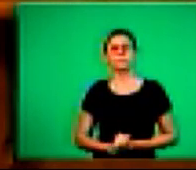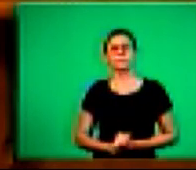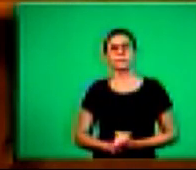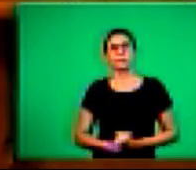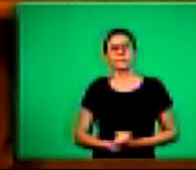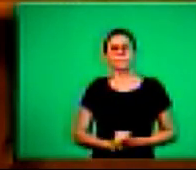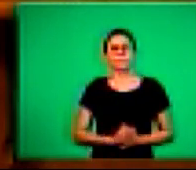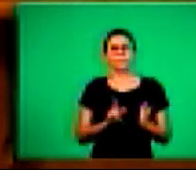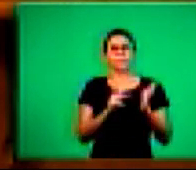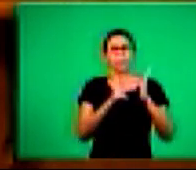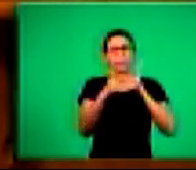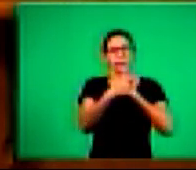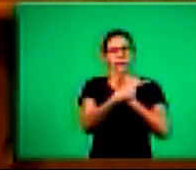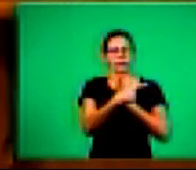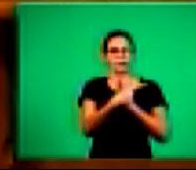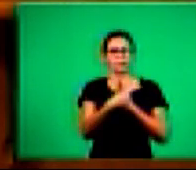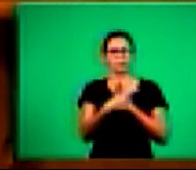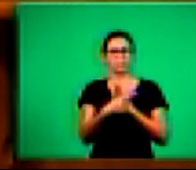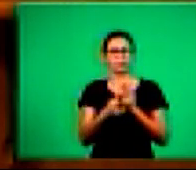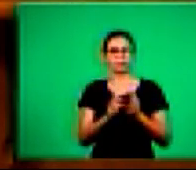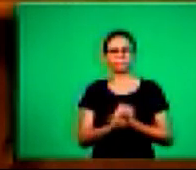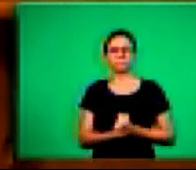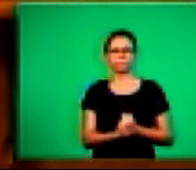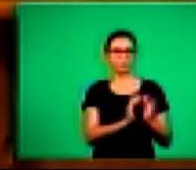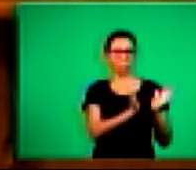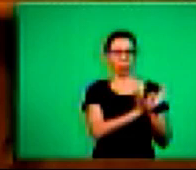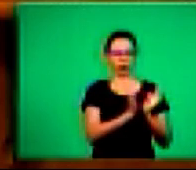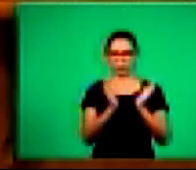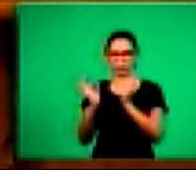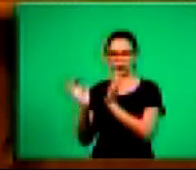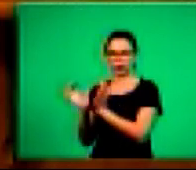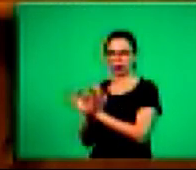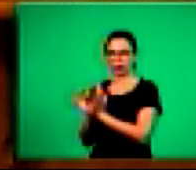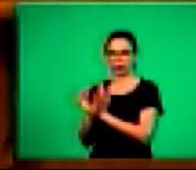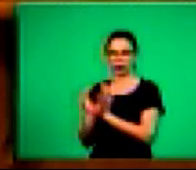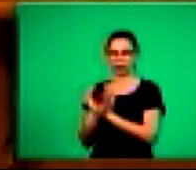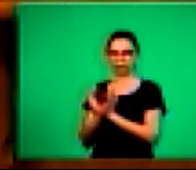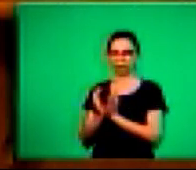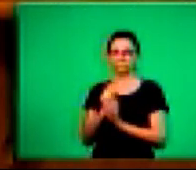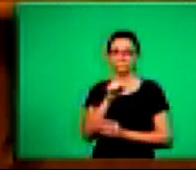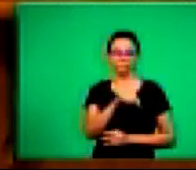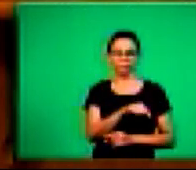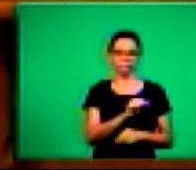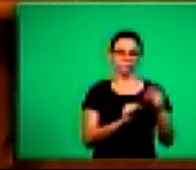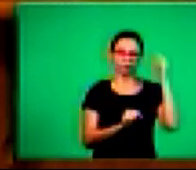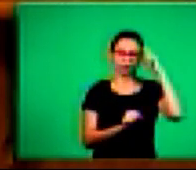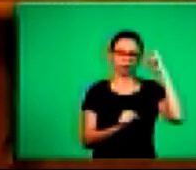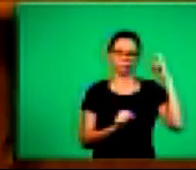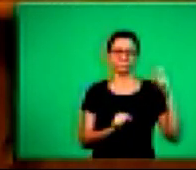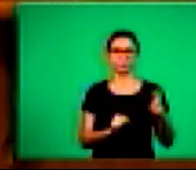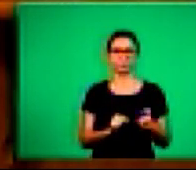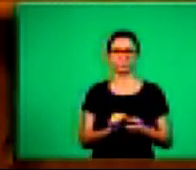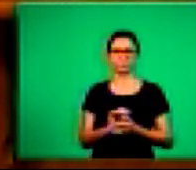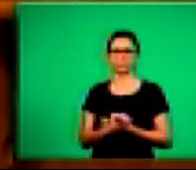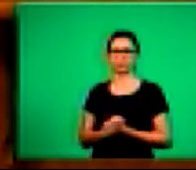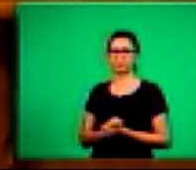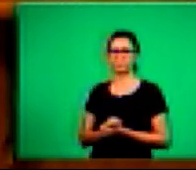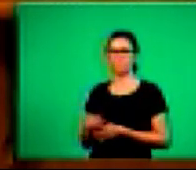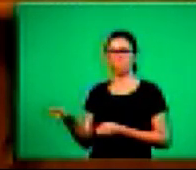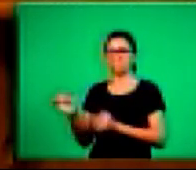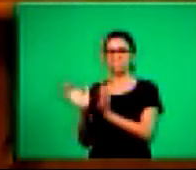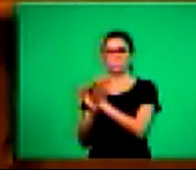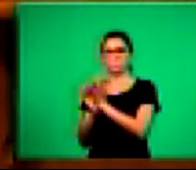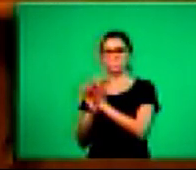las vírgenes las prudentes tenían aceite las insensatas no dan los de vuestro aceite las pruebas dijeron no